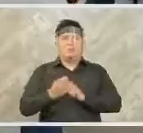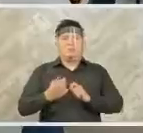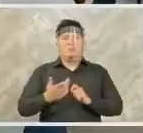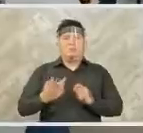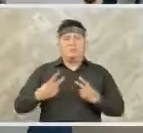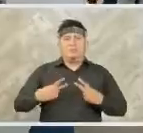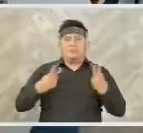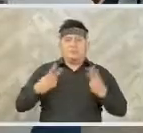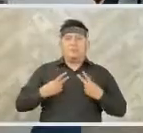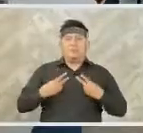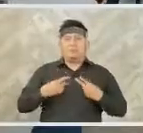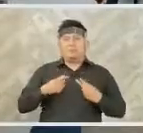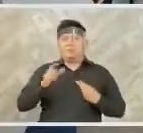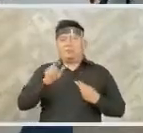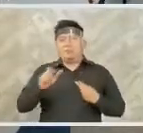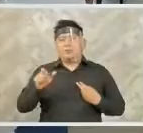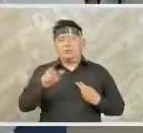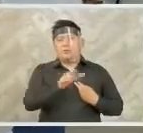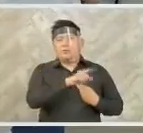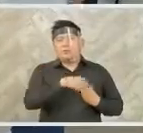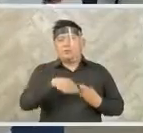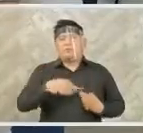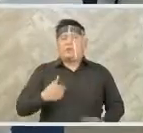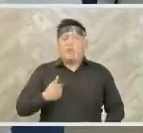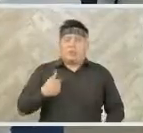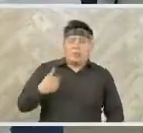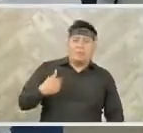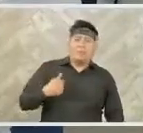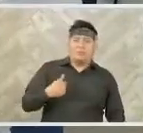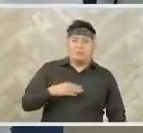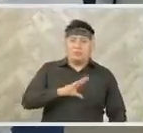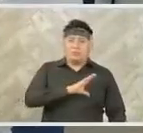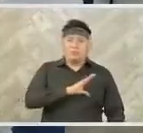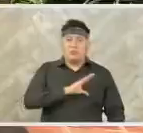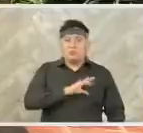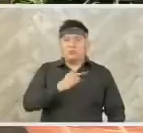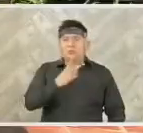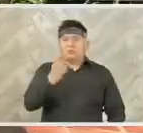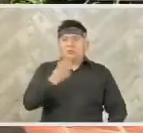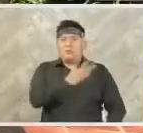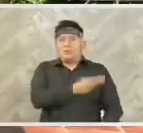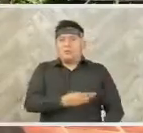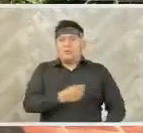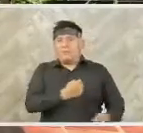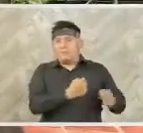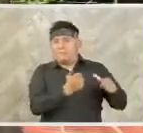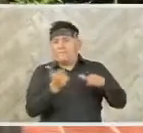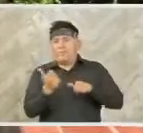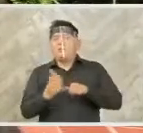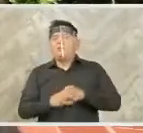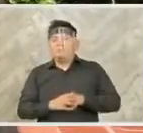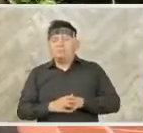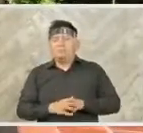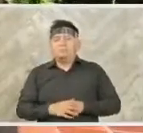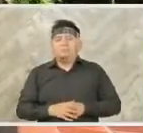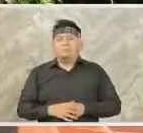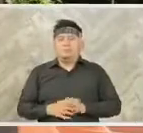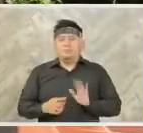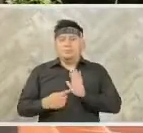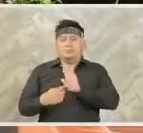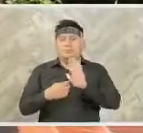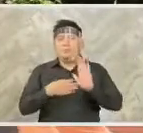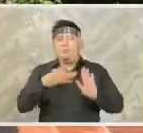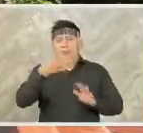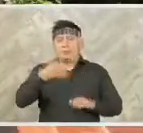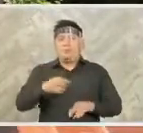de la vida de la población víctima, hicimos una inversión como Alcaldía de Cúcuta de 200 millones de pesos y con ello logramos demostrar que las